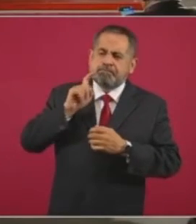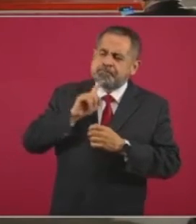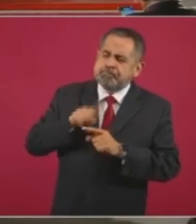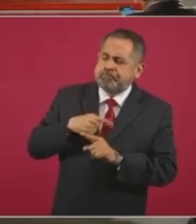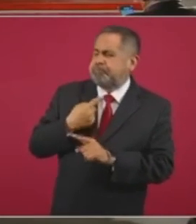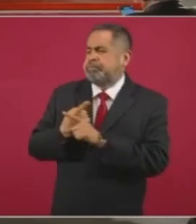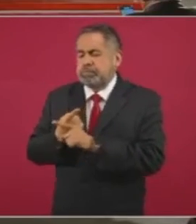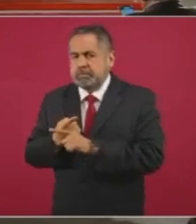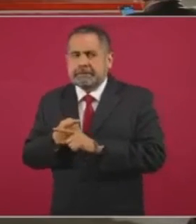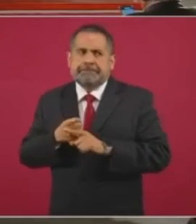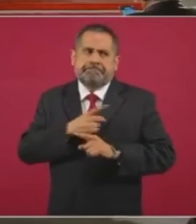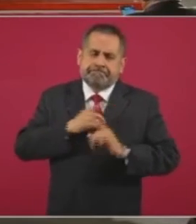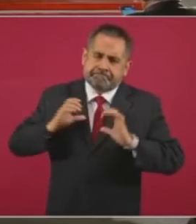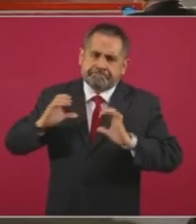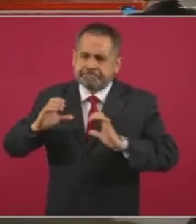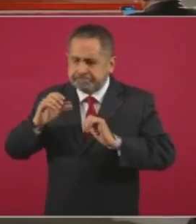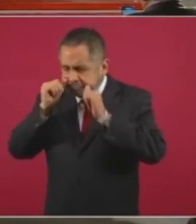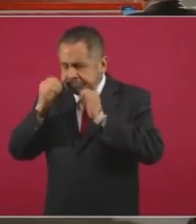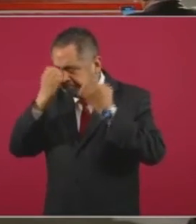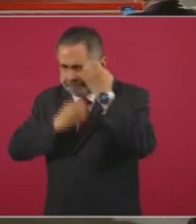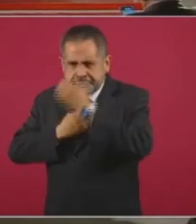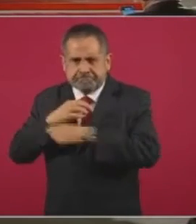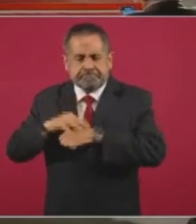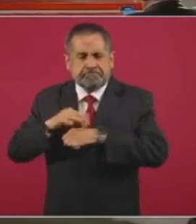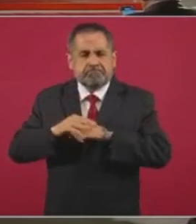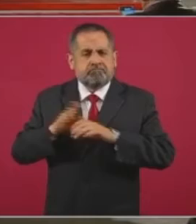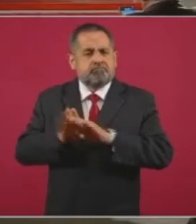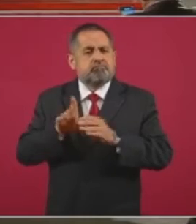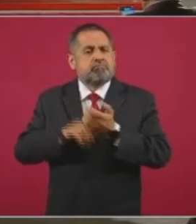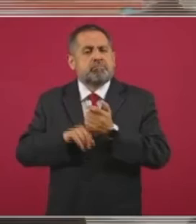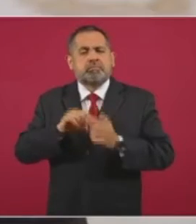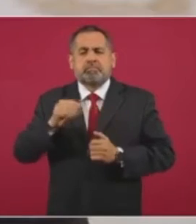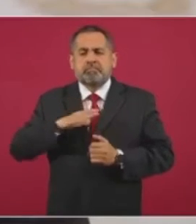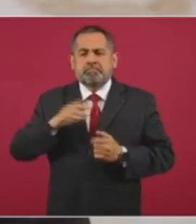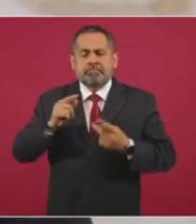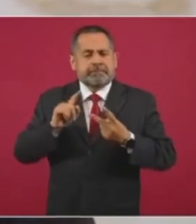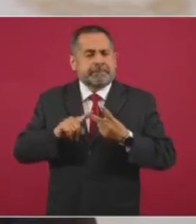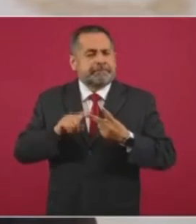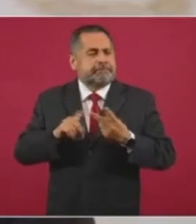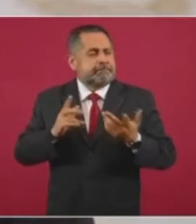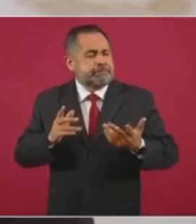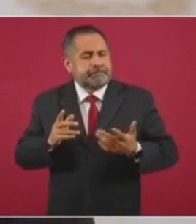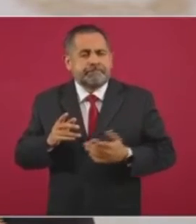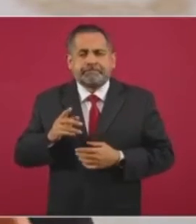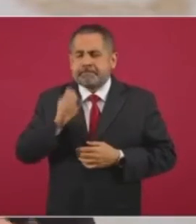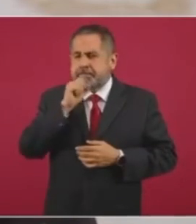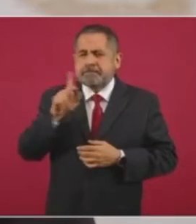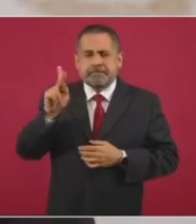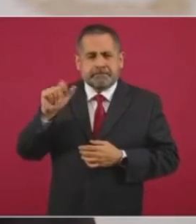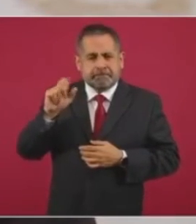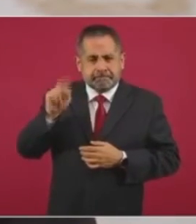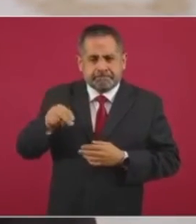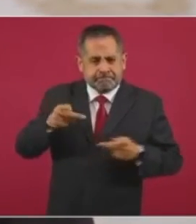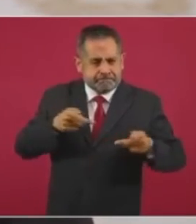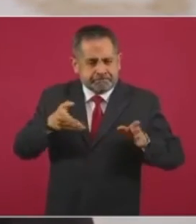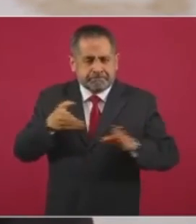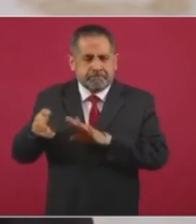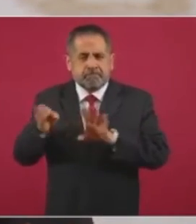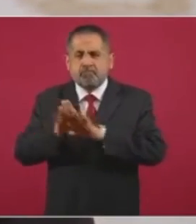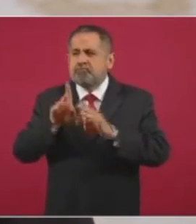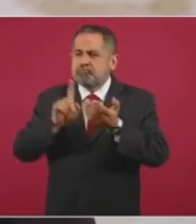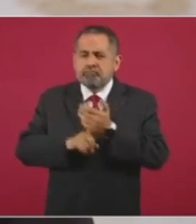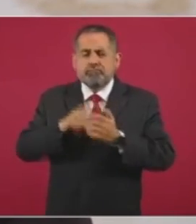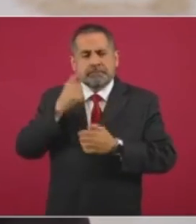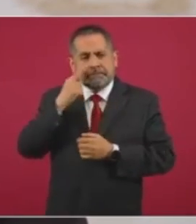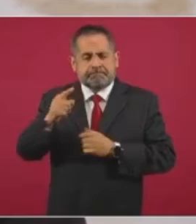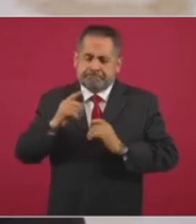otro tipo de exposición que se llega a presentar y evidentemente una estrategia dentro de esta prevención combinada